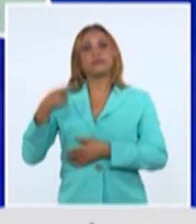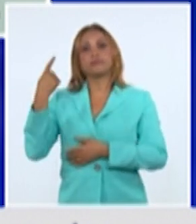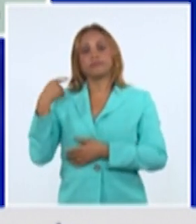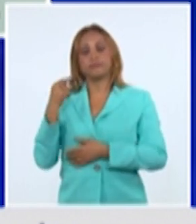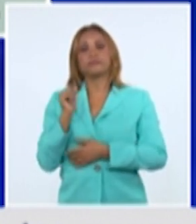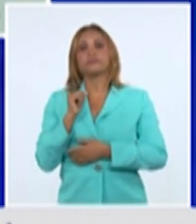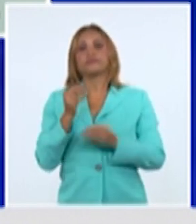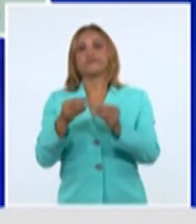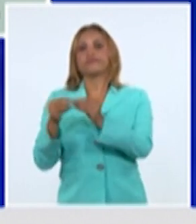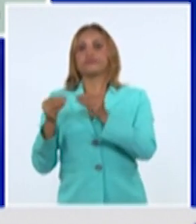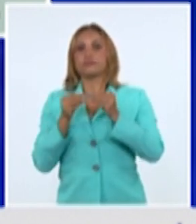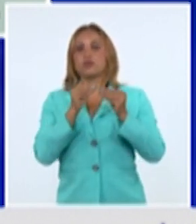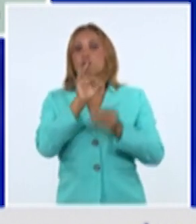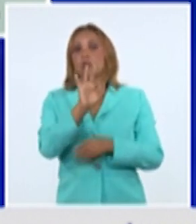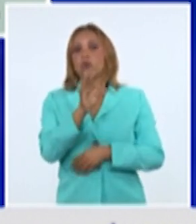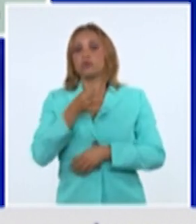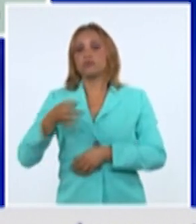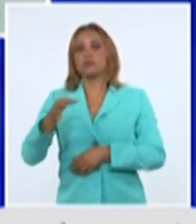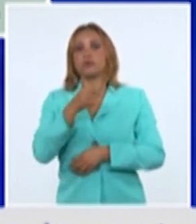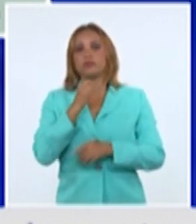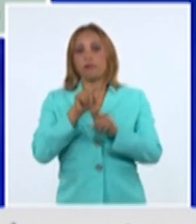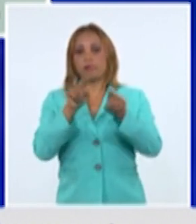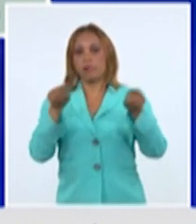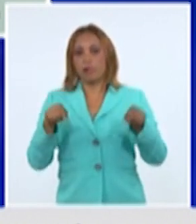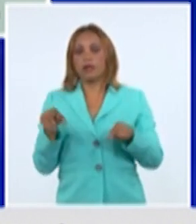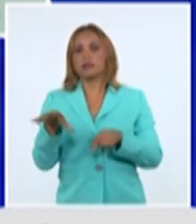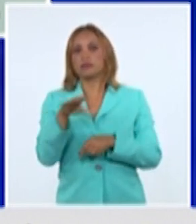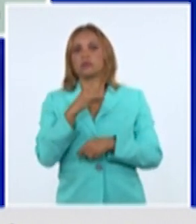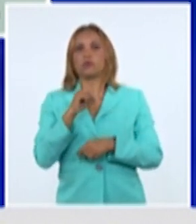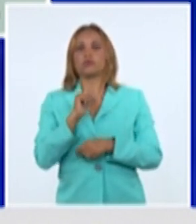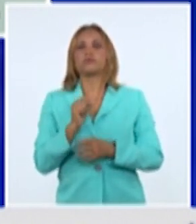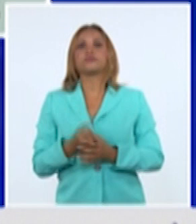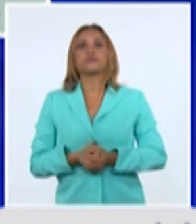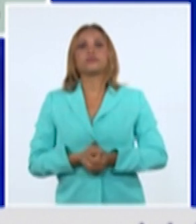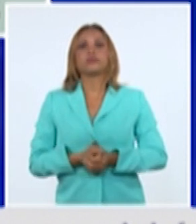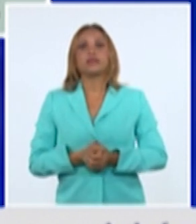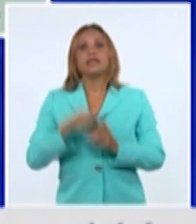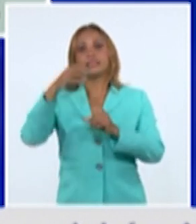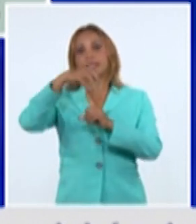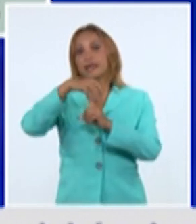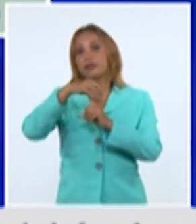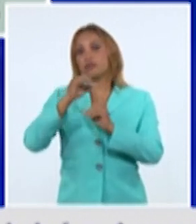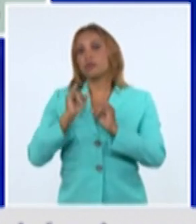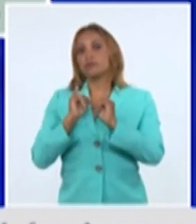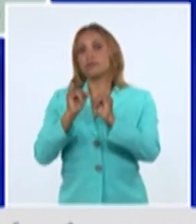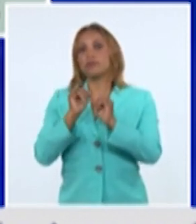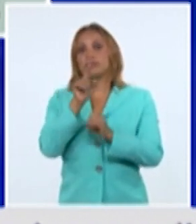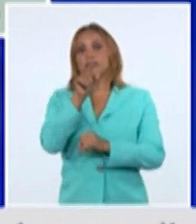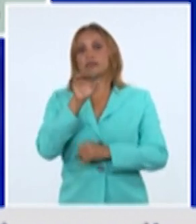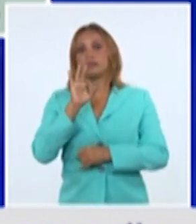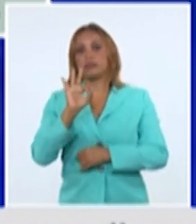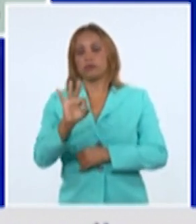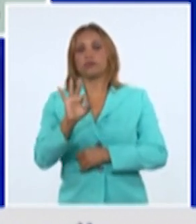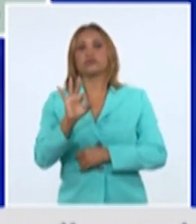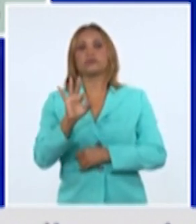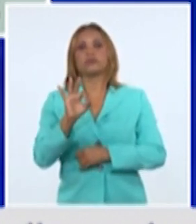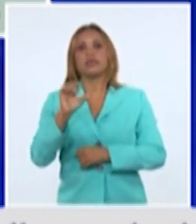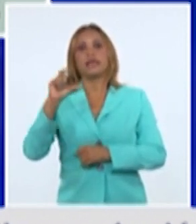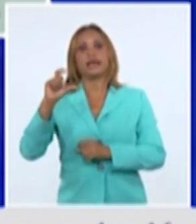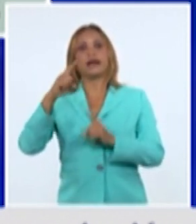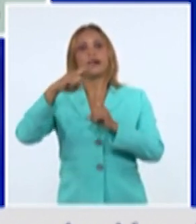transmisión en 8 de sus 11 municipios. San Cristóbal hoy reporta 18 positivos, Caimito